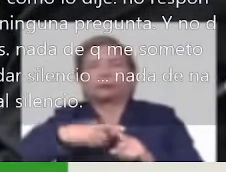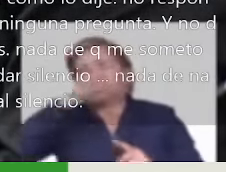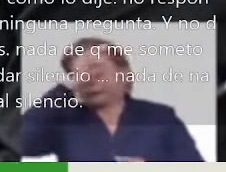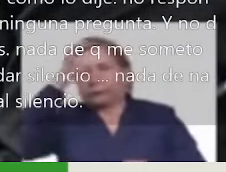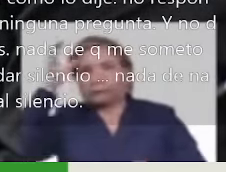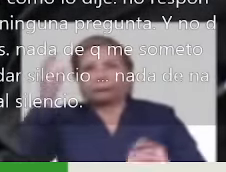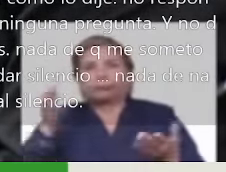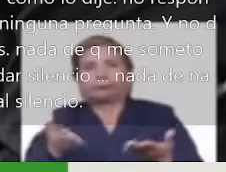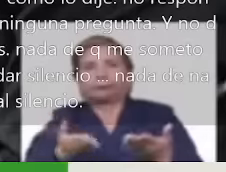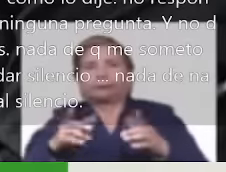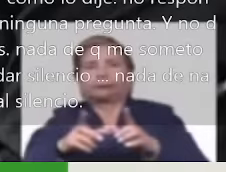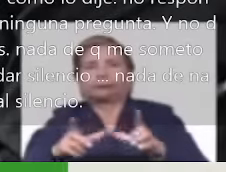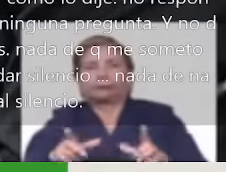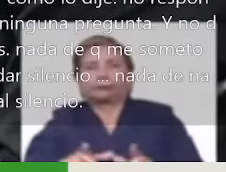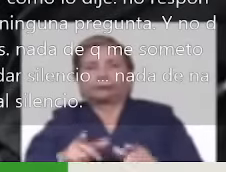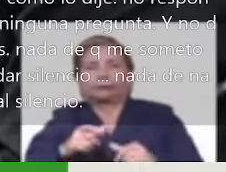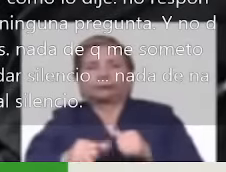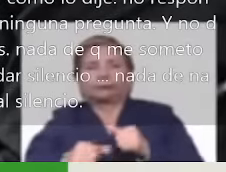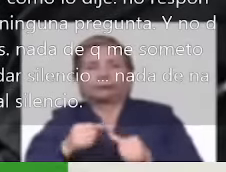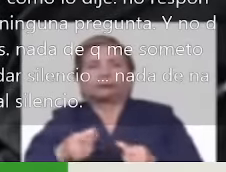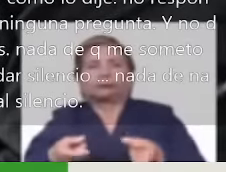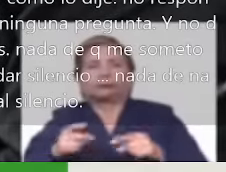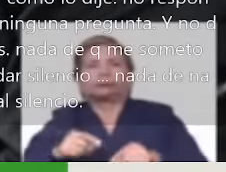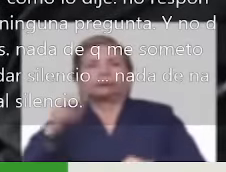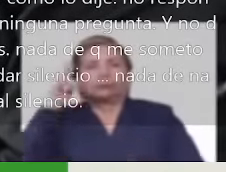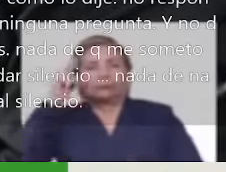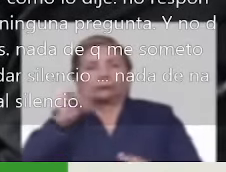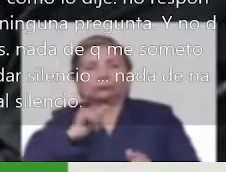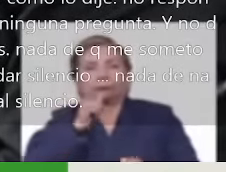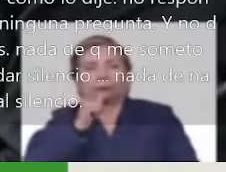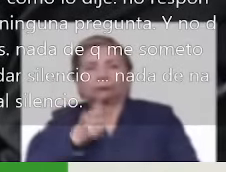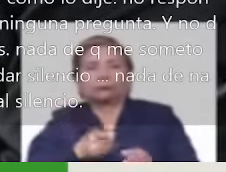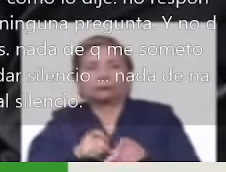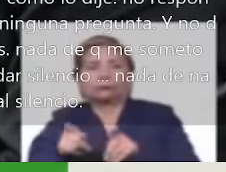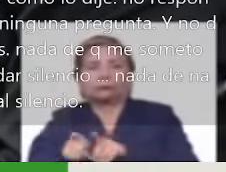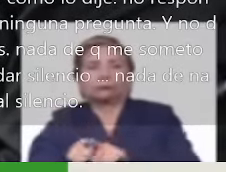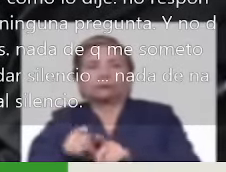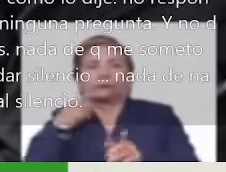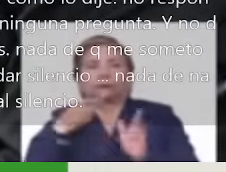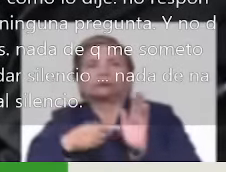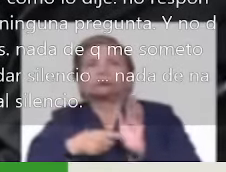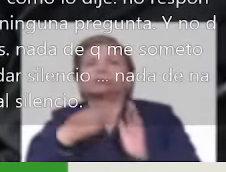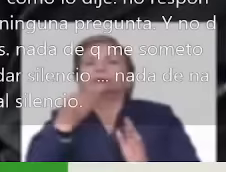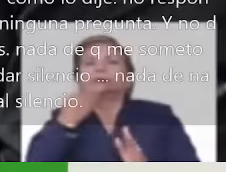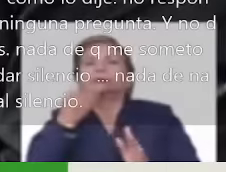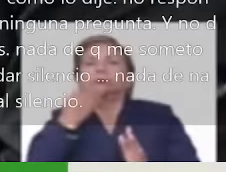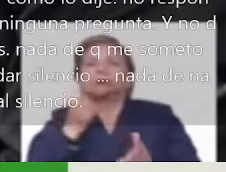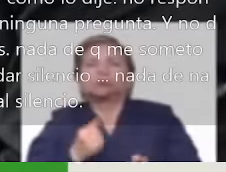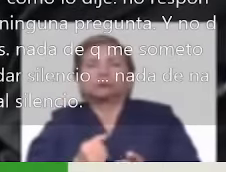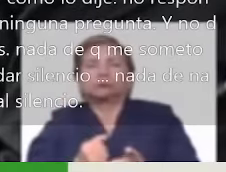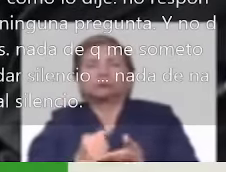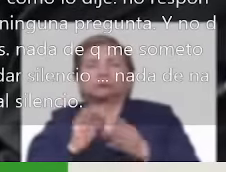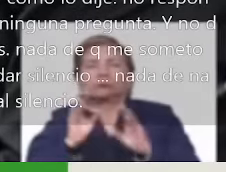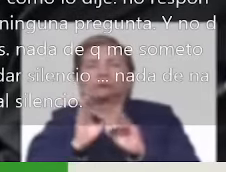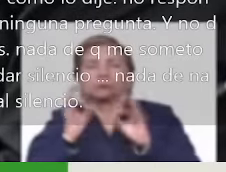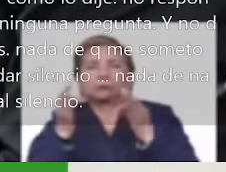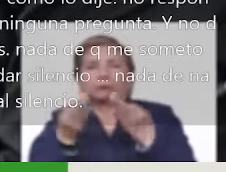qué lugares, fecha y el motivo de los mismos. Así mismo indique usted quiénes, además de